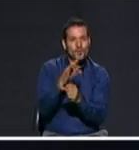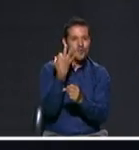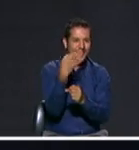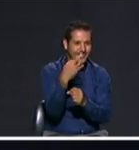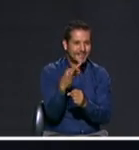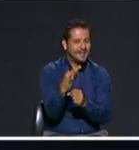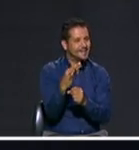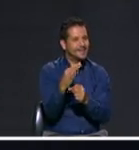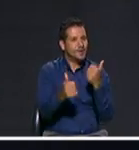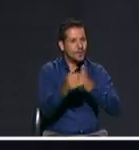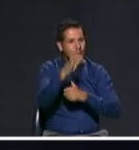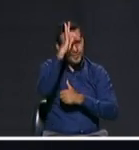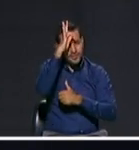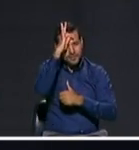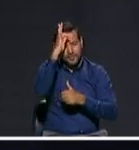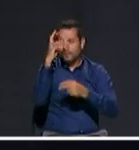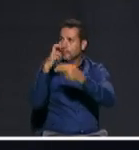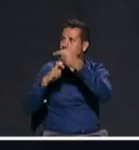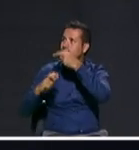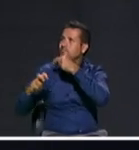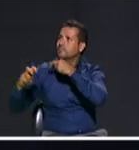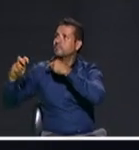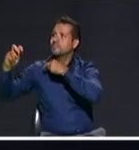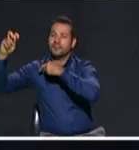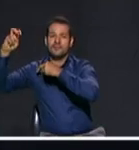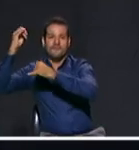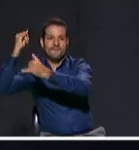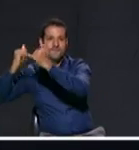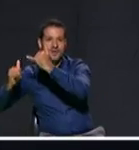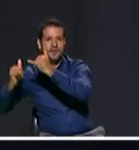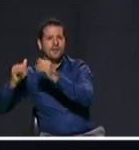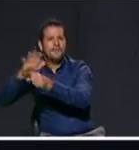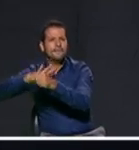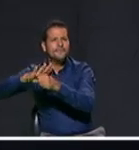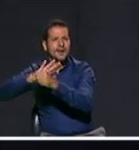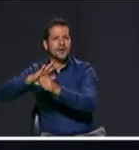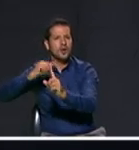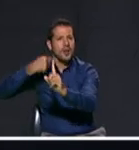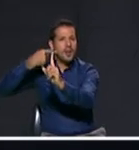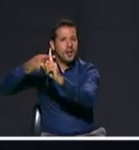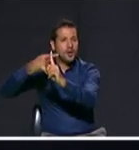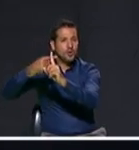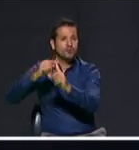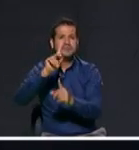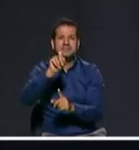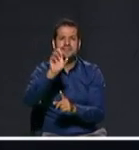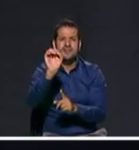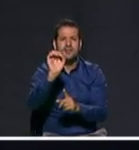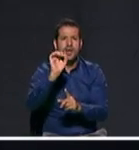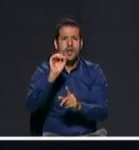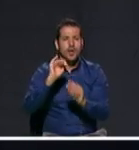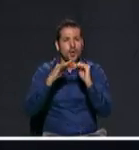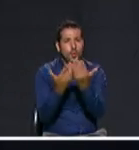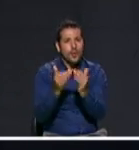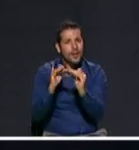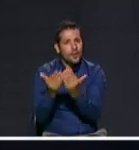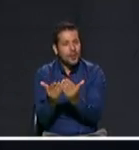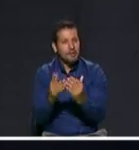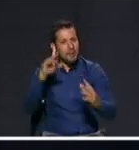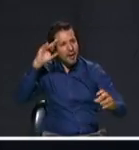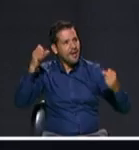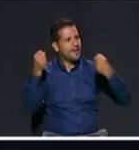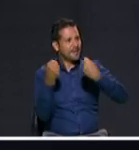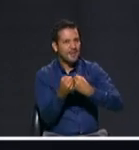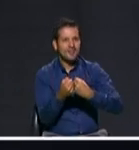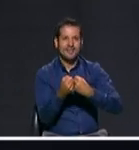pasa por el parque gaitán y termina en el barrio la cruz y vamos a construir 60 colegios por alianzas públicas privadas donde el